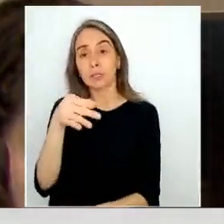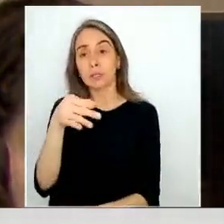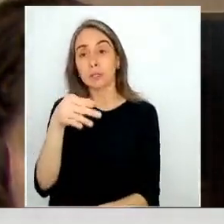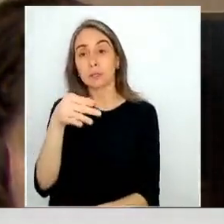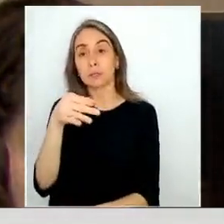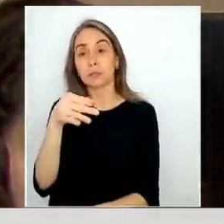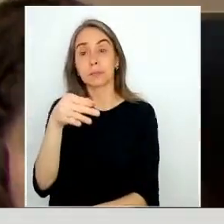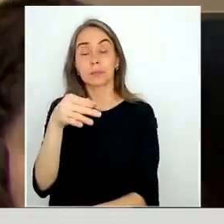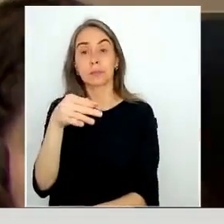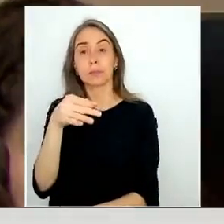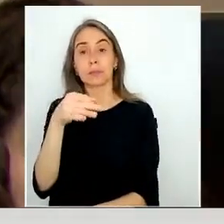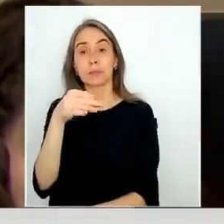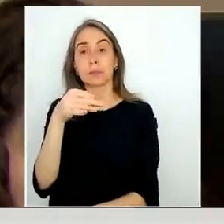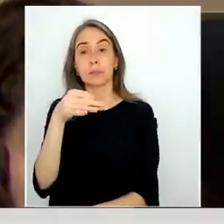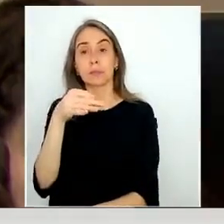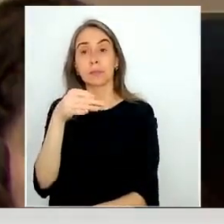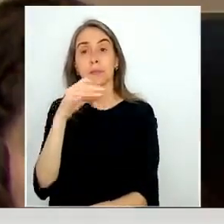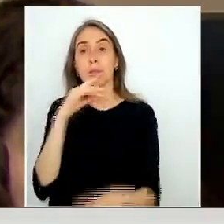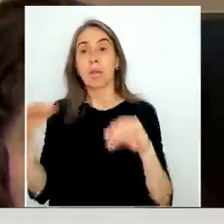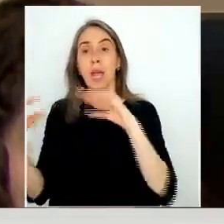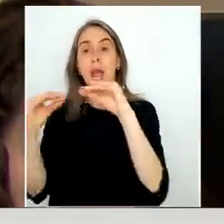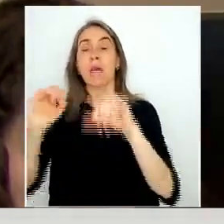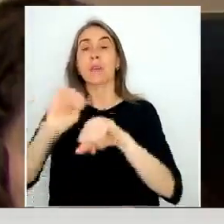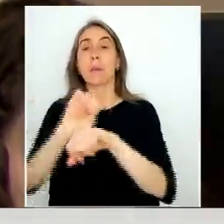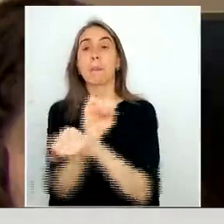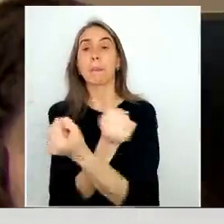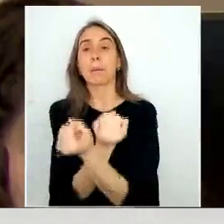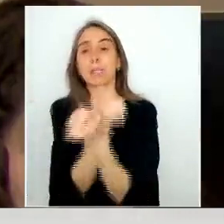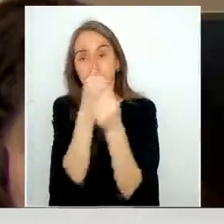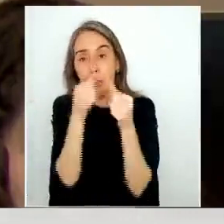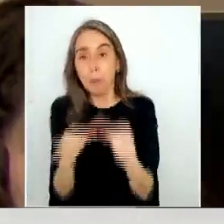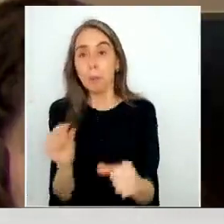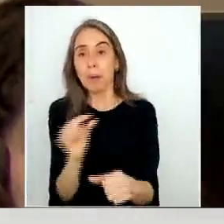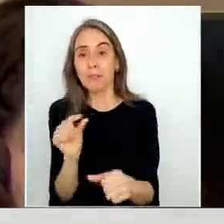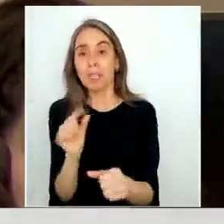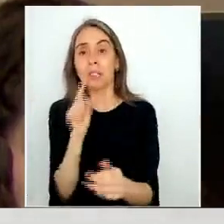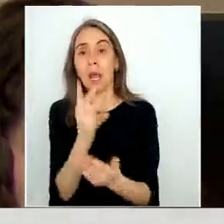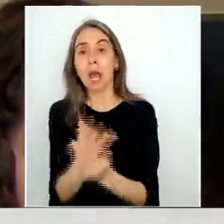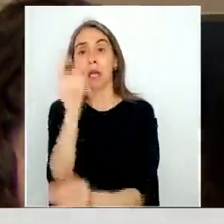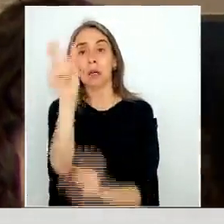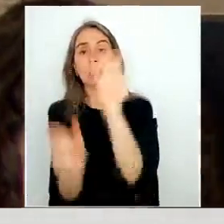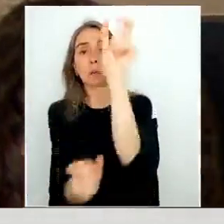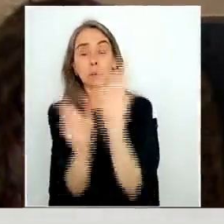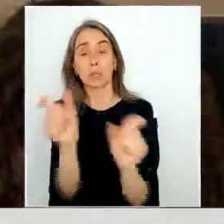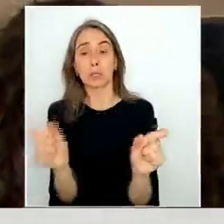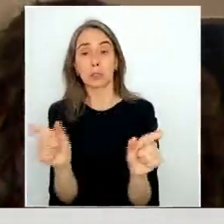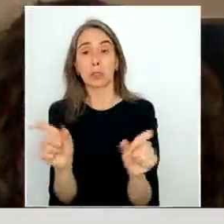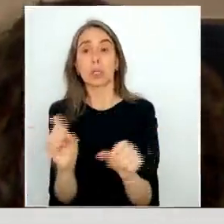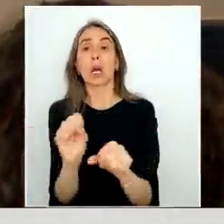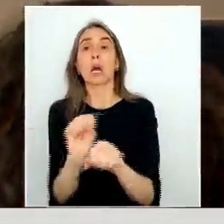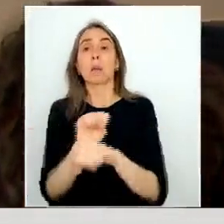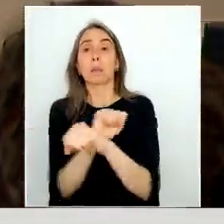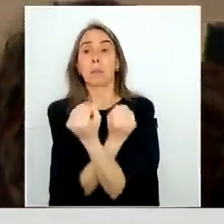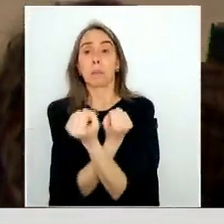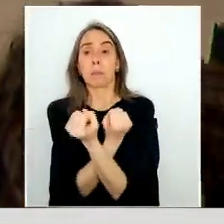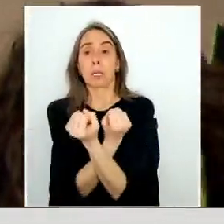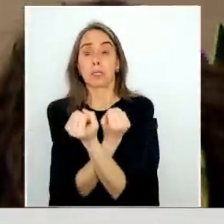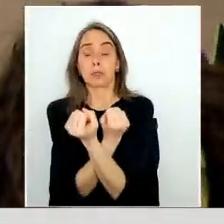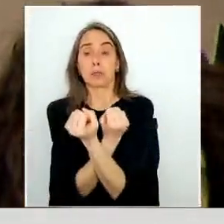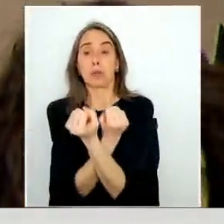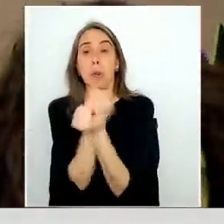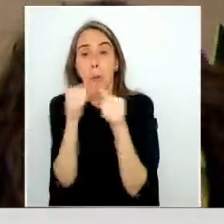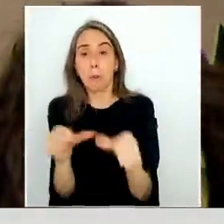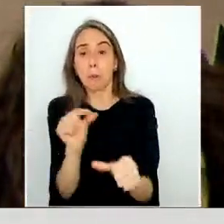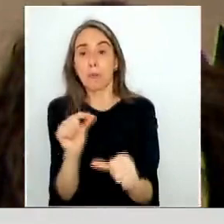hablado sobre la prisión preventiva han habido casos de personas que han estado Privada de libertad en prisión preventiva una